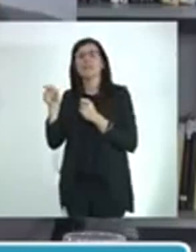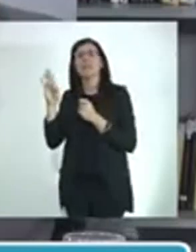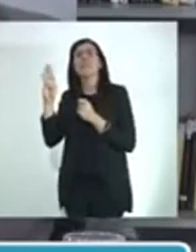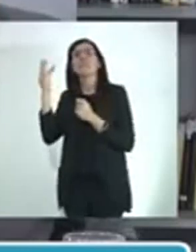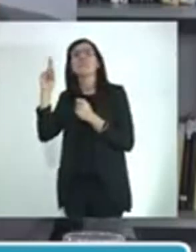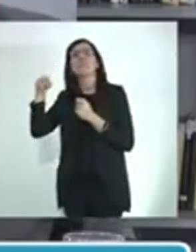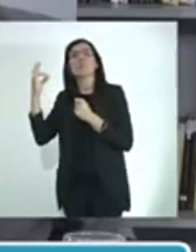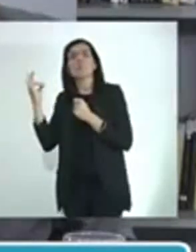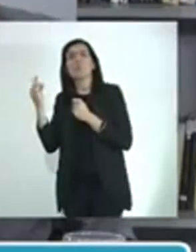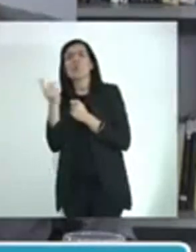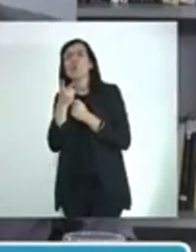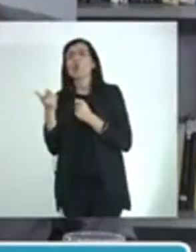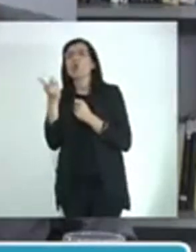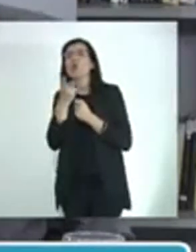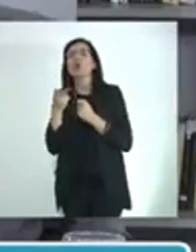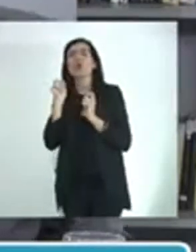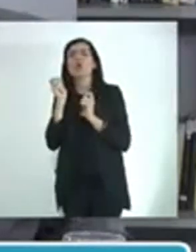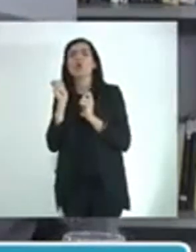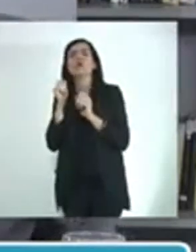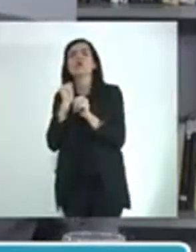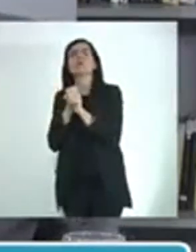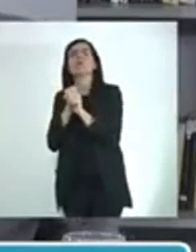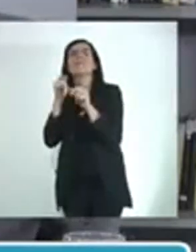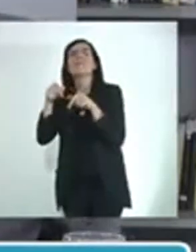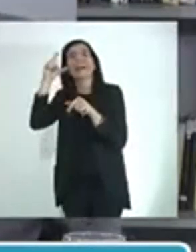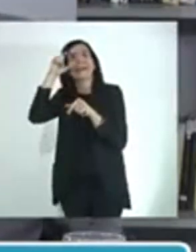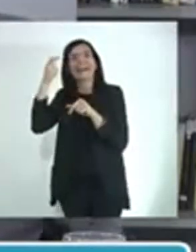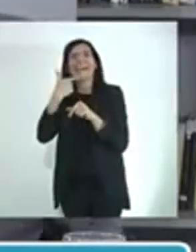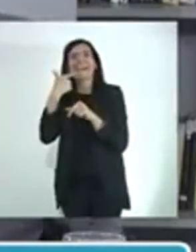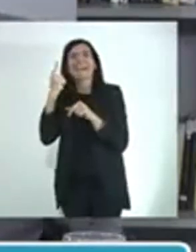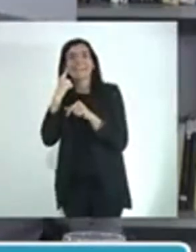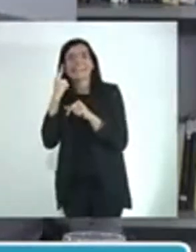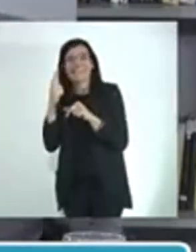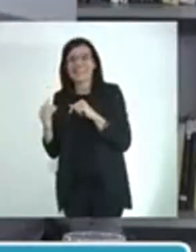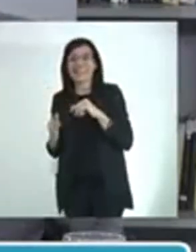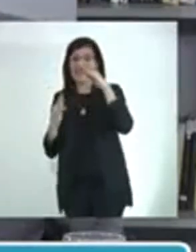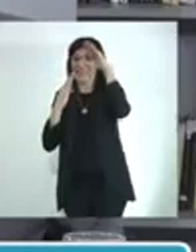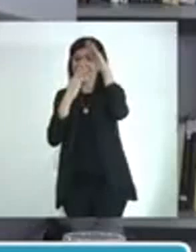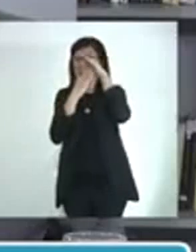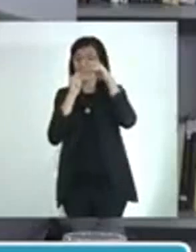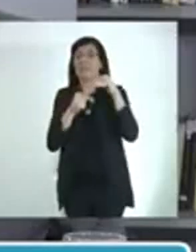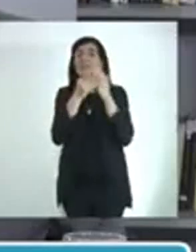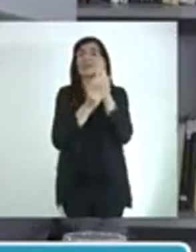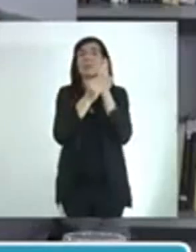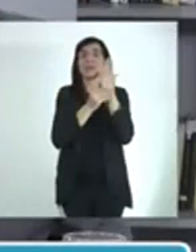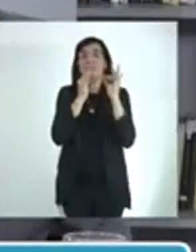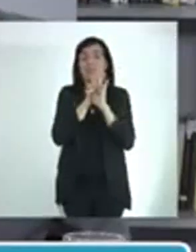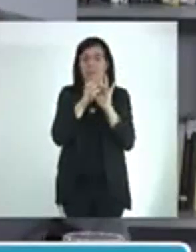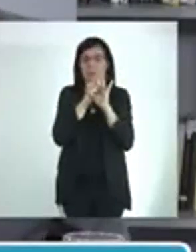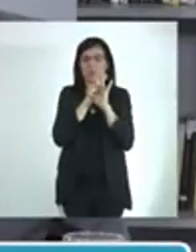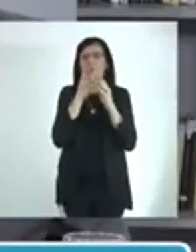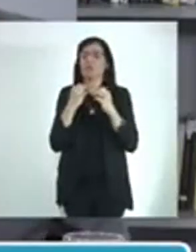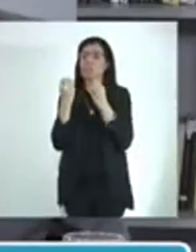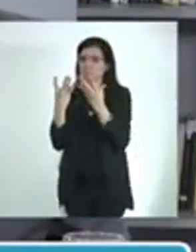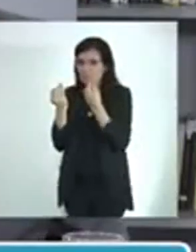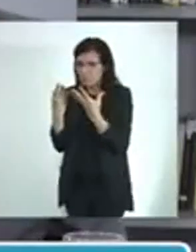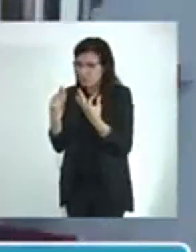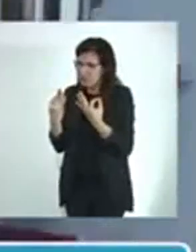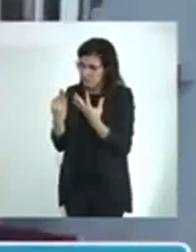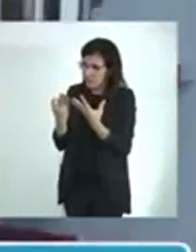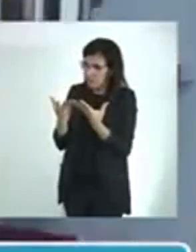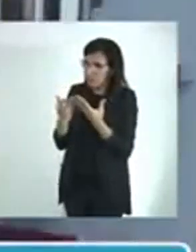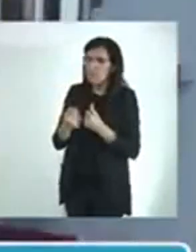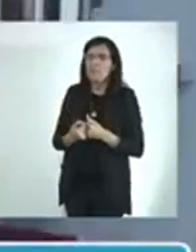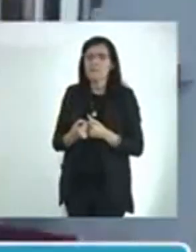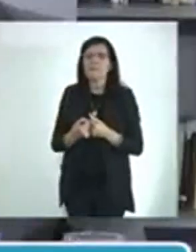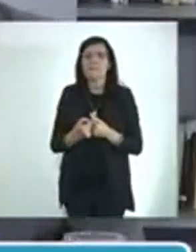técnico del programa de educación sexual dependiente de la Dirección de Asistencia Técnico-Pedagógica. ¿Cómo están, profes? Muy bien. Muy bien, muchas gracias por